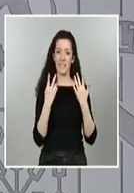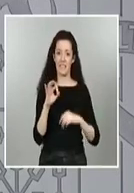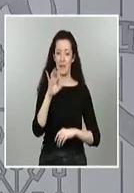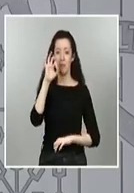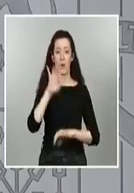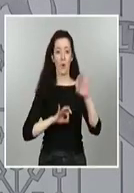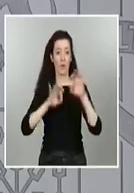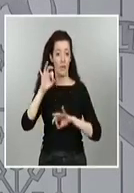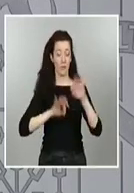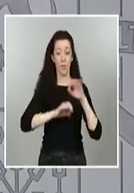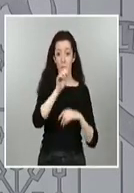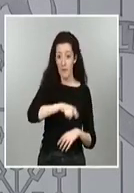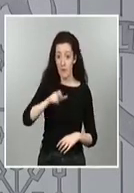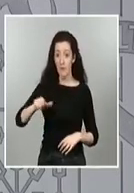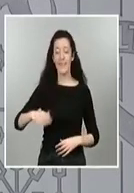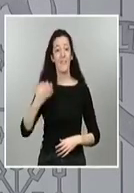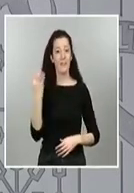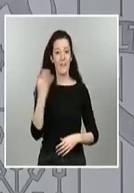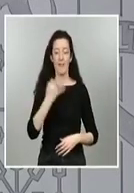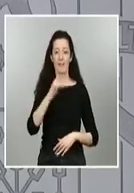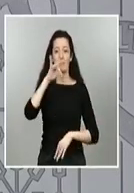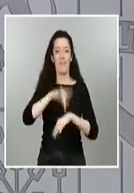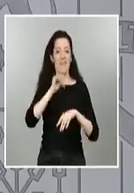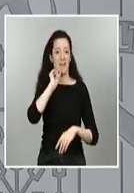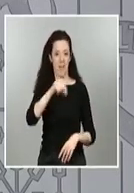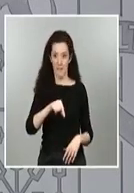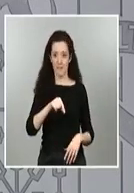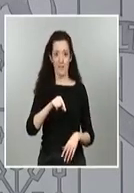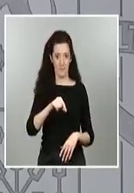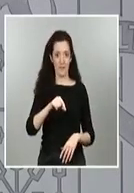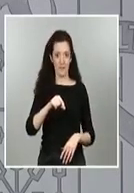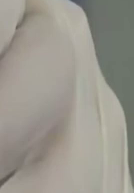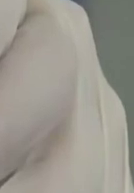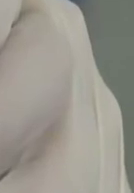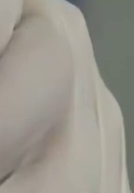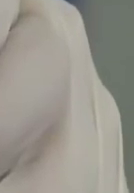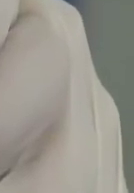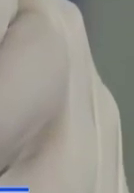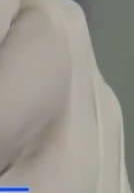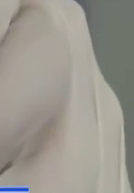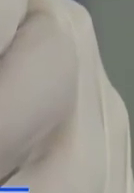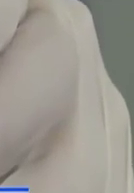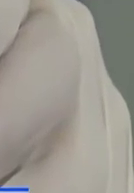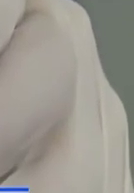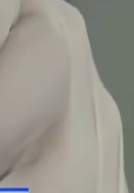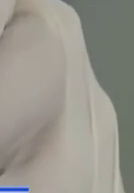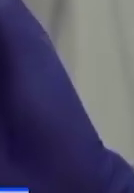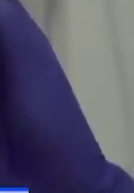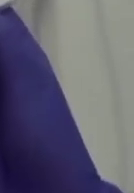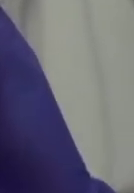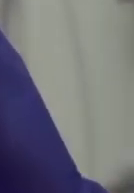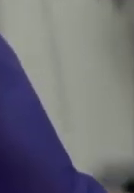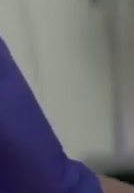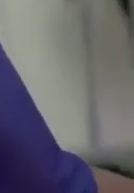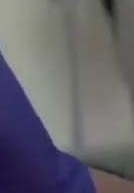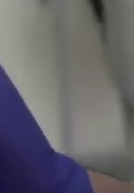que hayan estado infectadas durante este periodo para saber que estamos protegidos. Si habla de una posible vacuna, afirma que podría estar